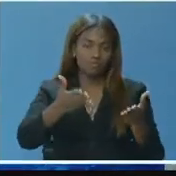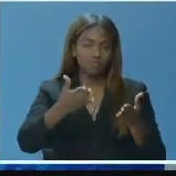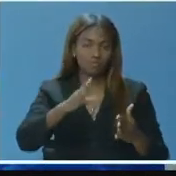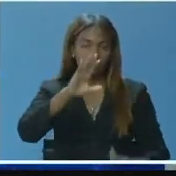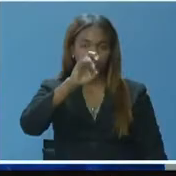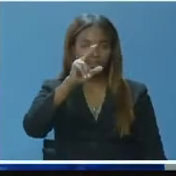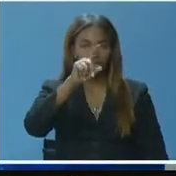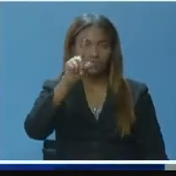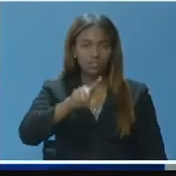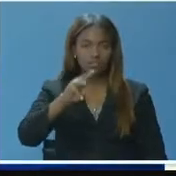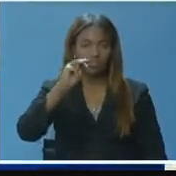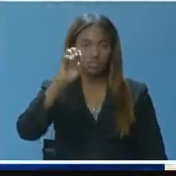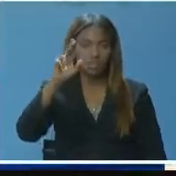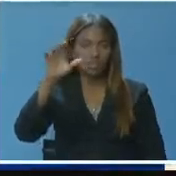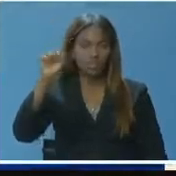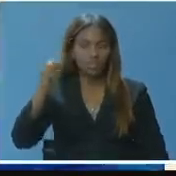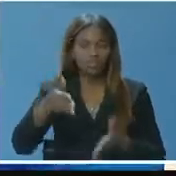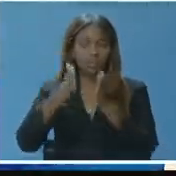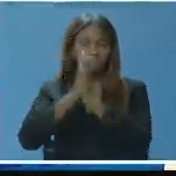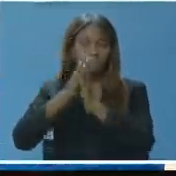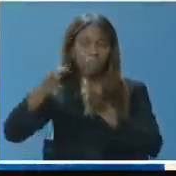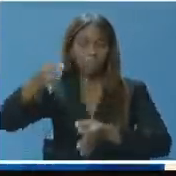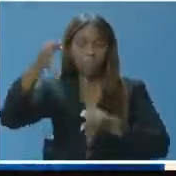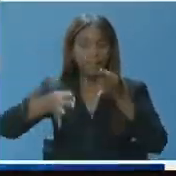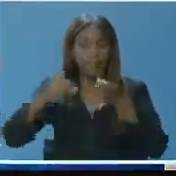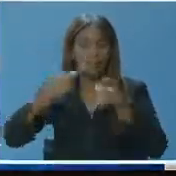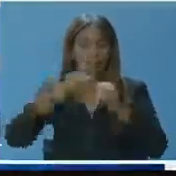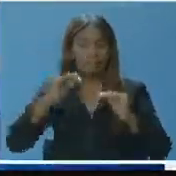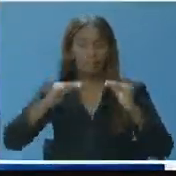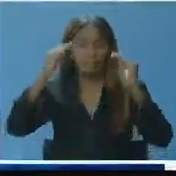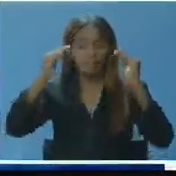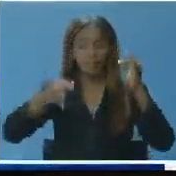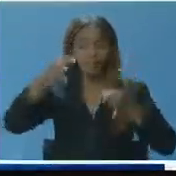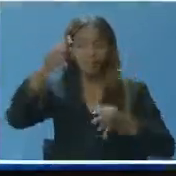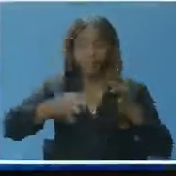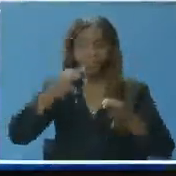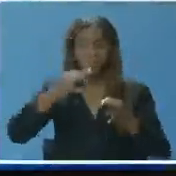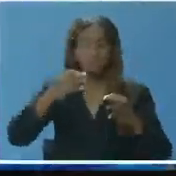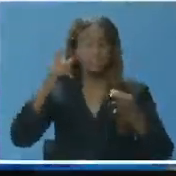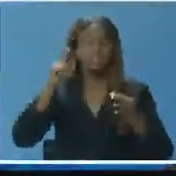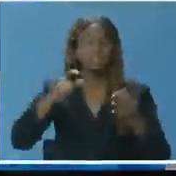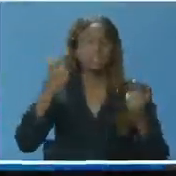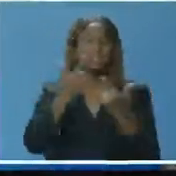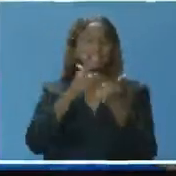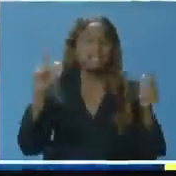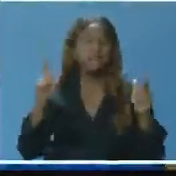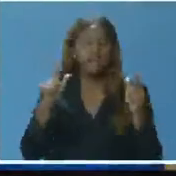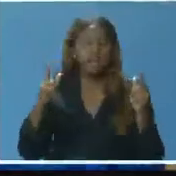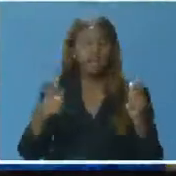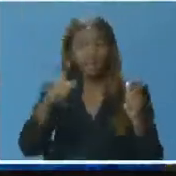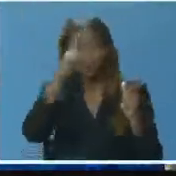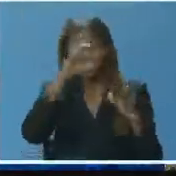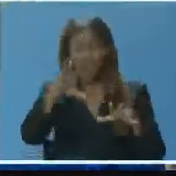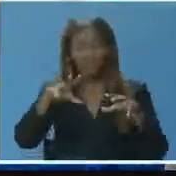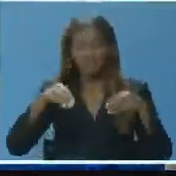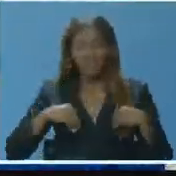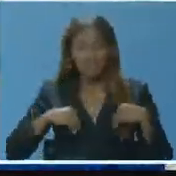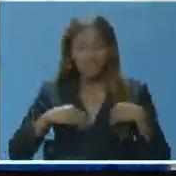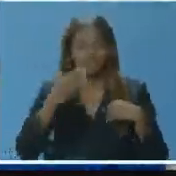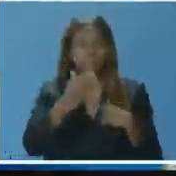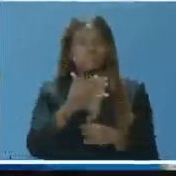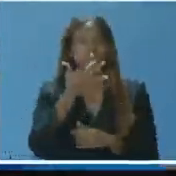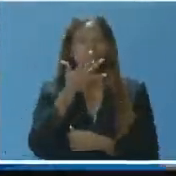Morales pidió a los jueces de la segunda sala penal de la Suprema Corte de Justicia que se libre acta de que aceptaba irse de